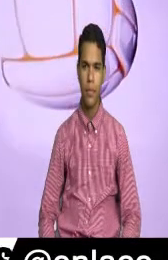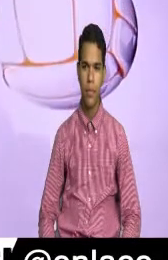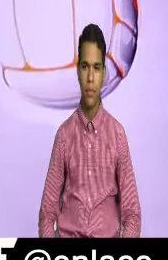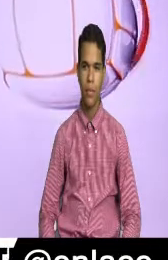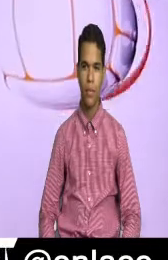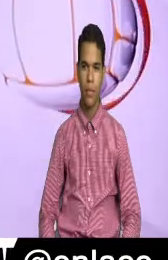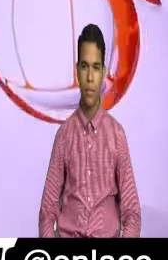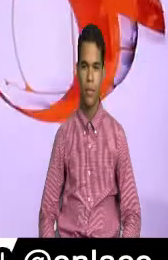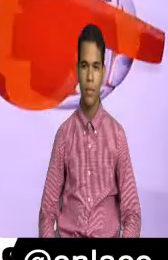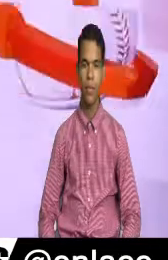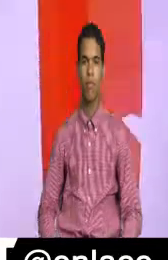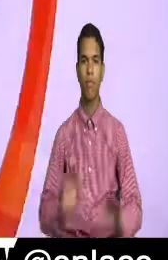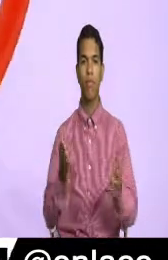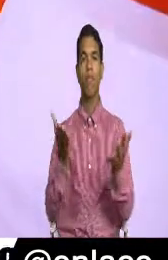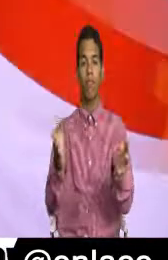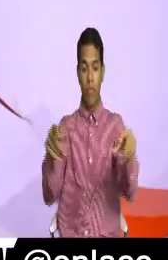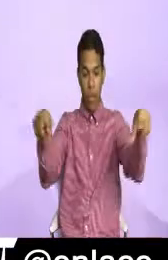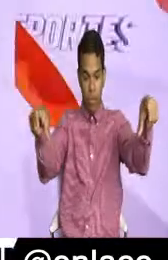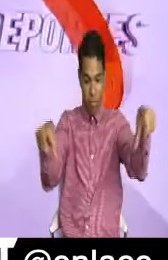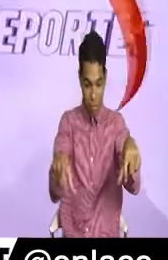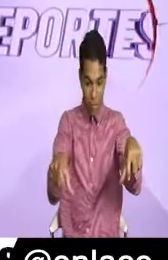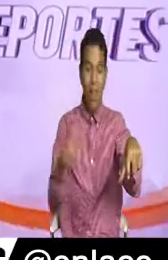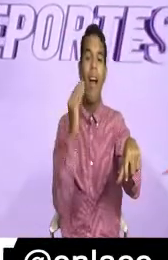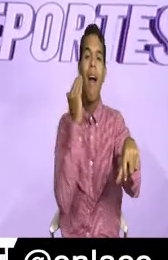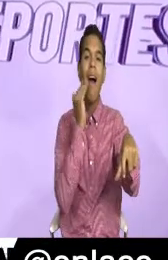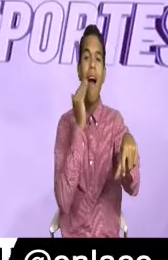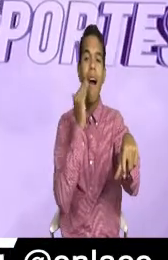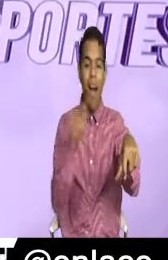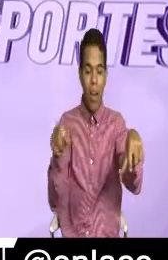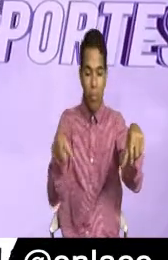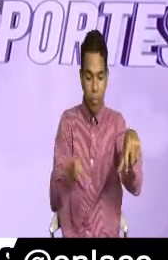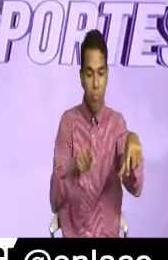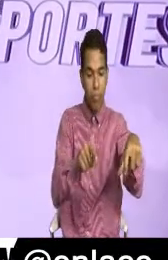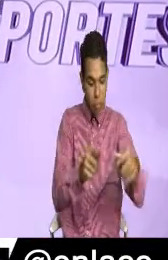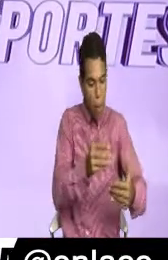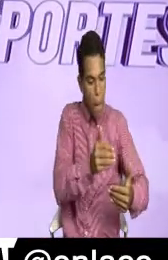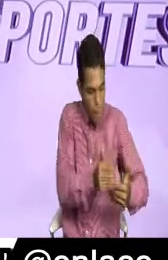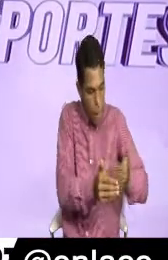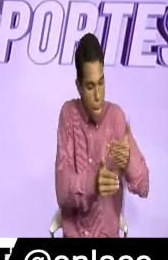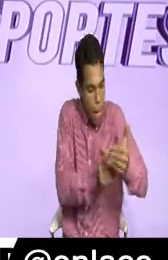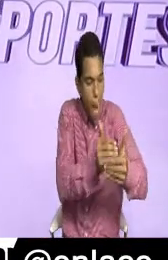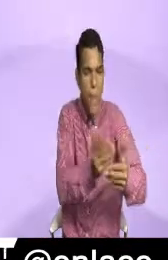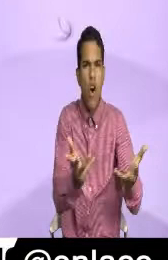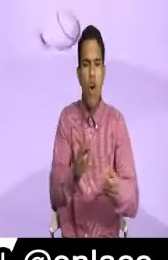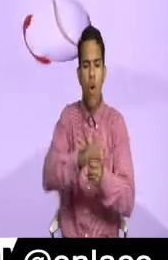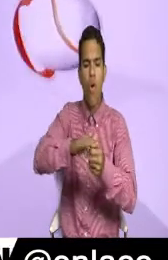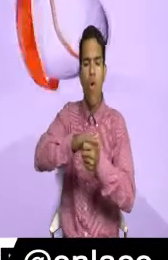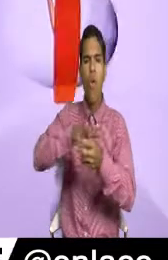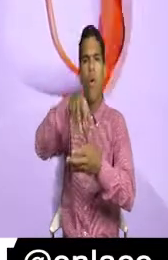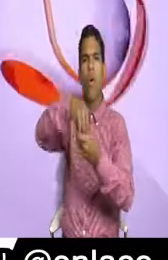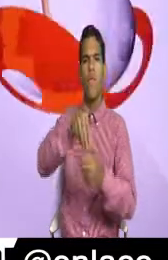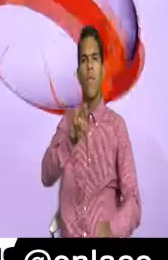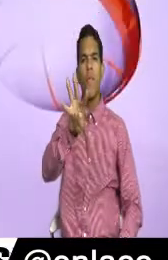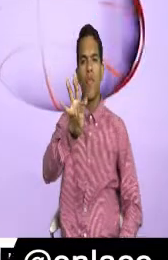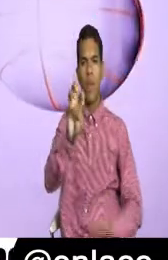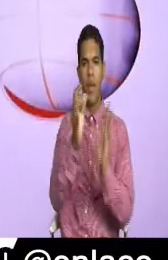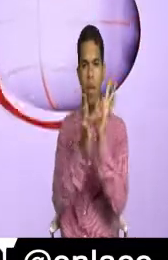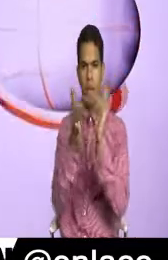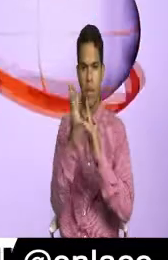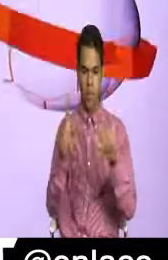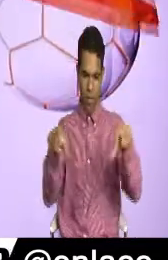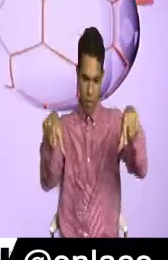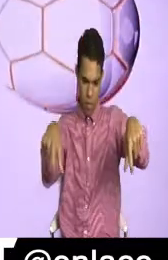Y el torneo de minifútbol femenino avanza hacia una nueva fase. Se realiza en el barrio 9 de Abril, en la cancha conocida como